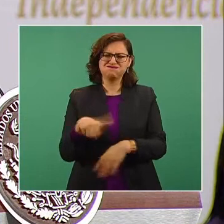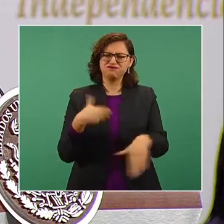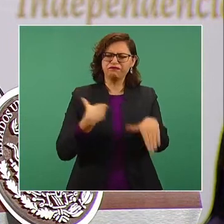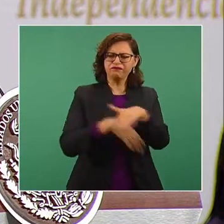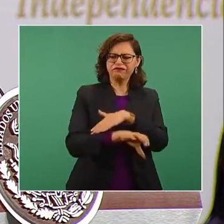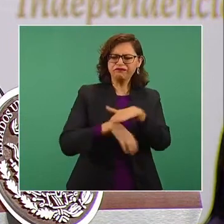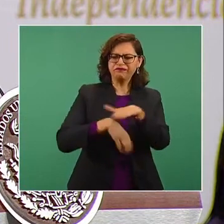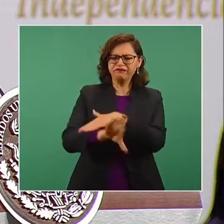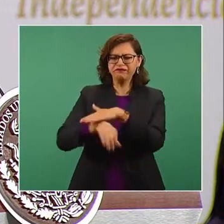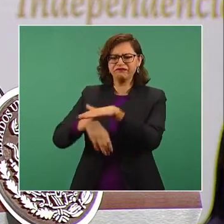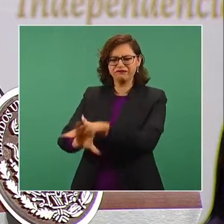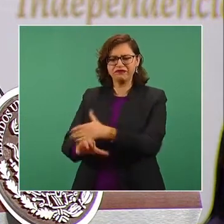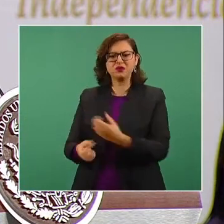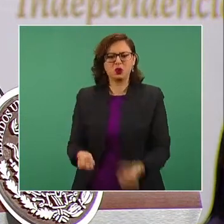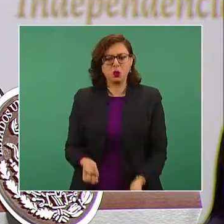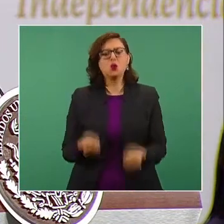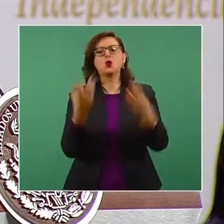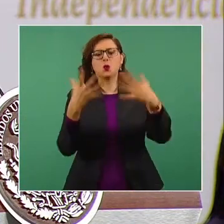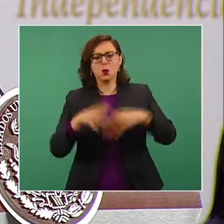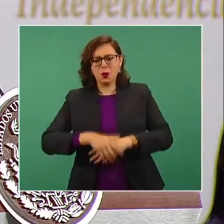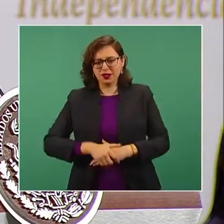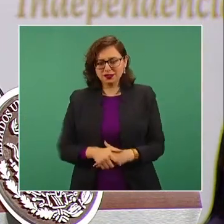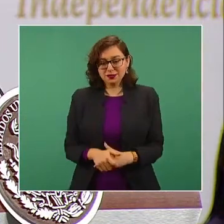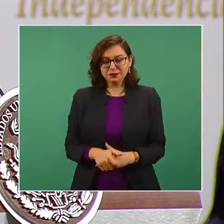no solo en publicidad.